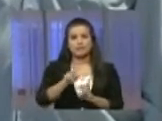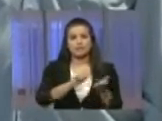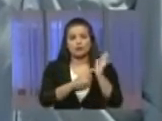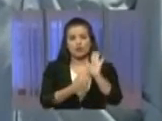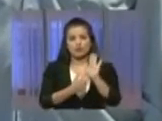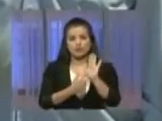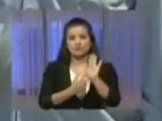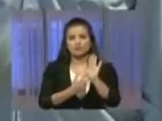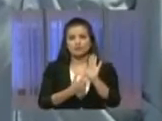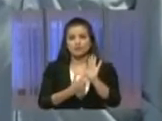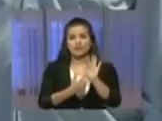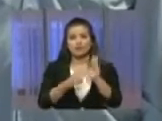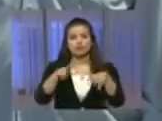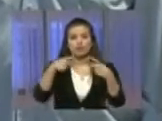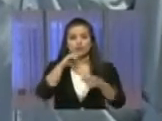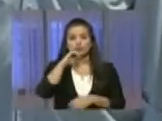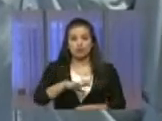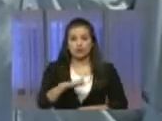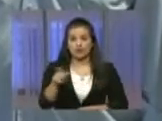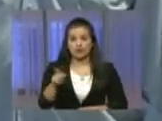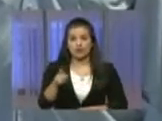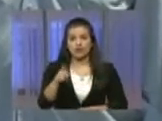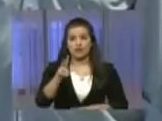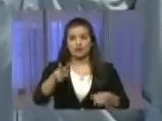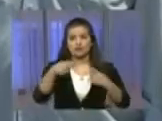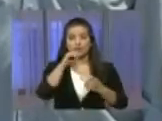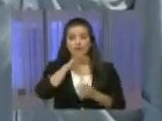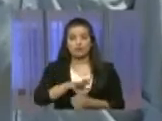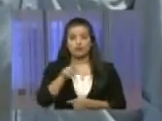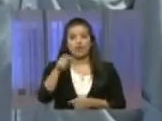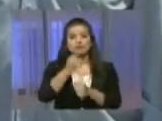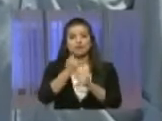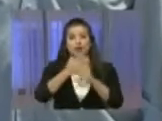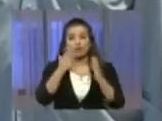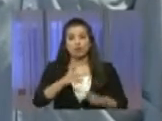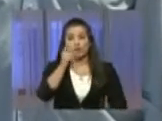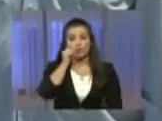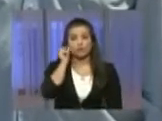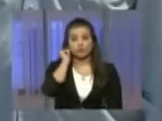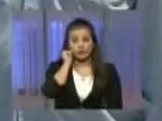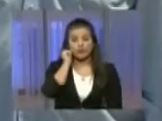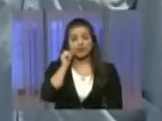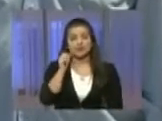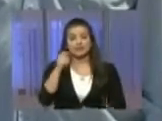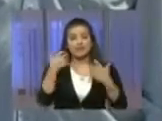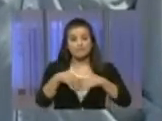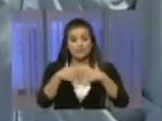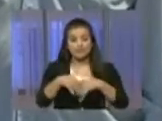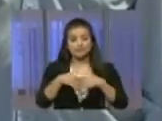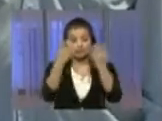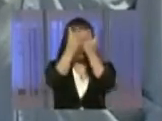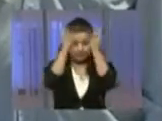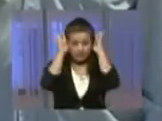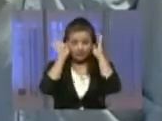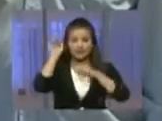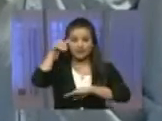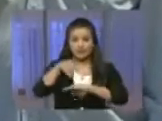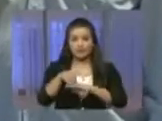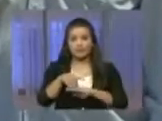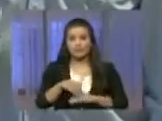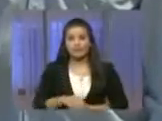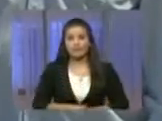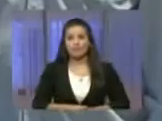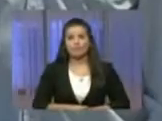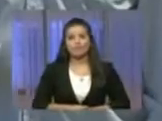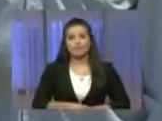de esta nueva historia nuestros trabajadores y trabajadoras de la planta cique maracay a quien le hacemos un